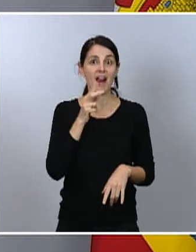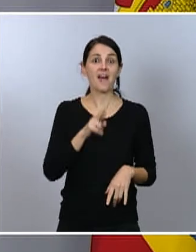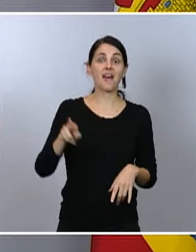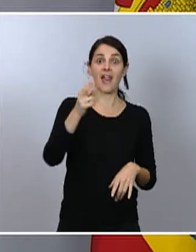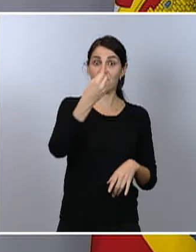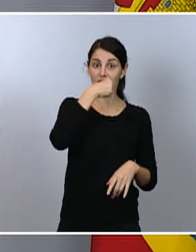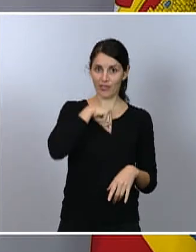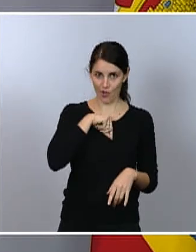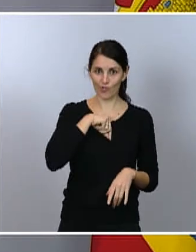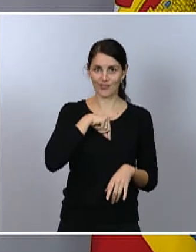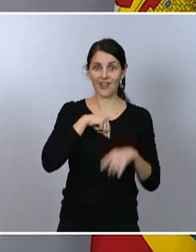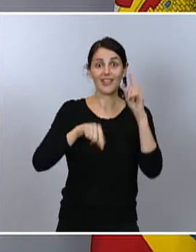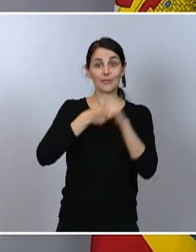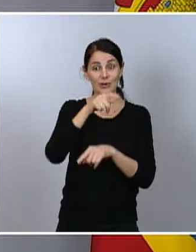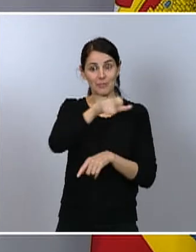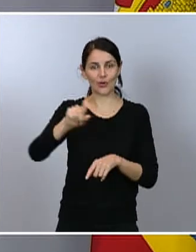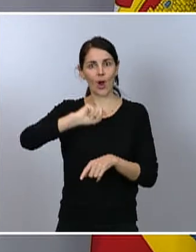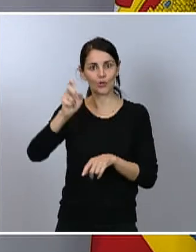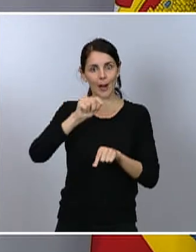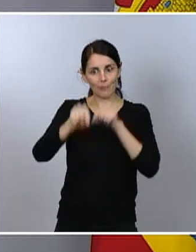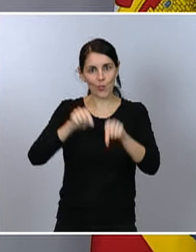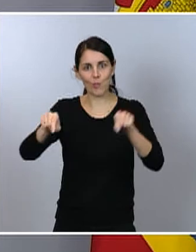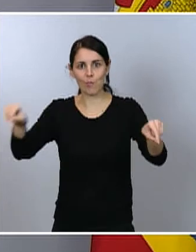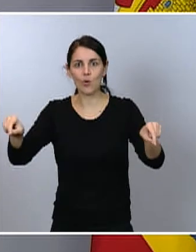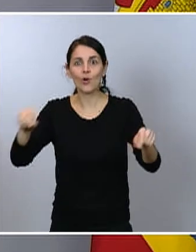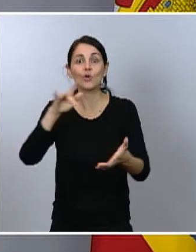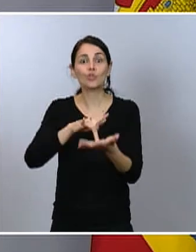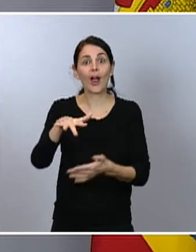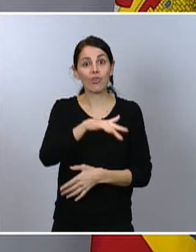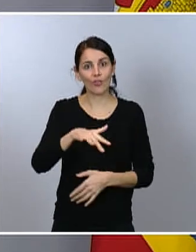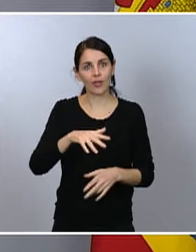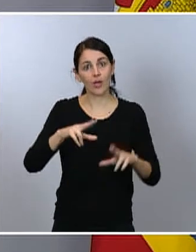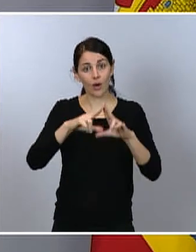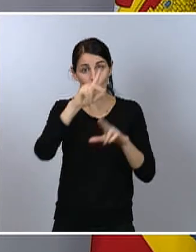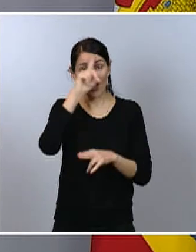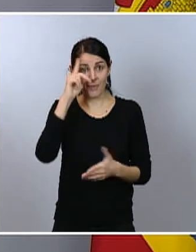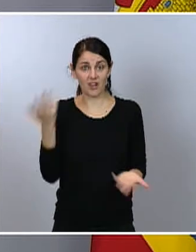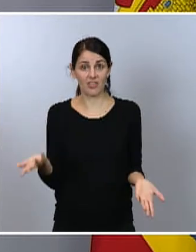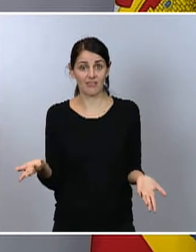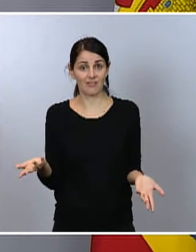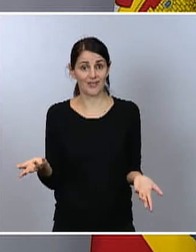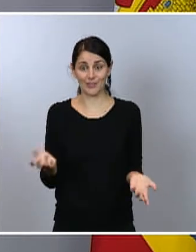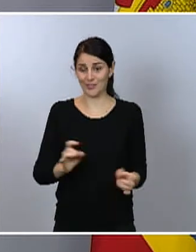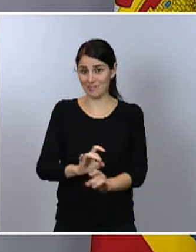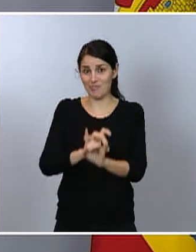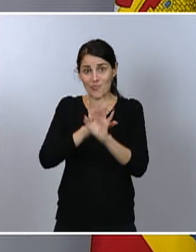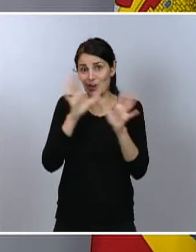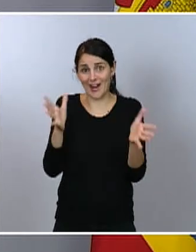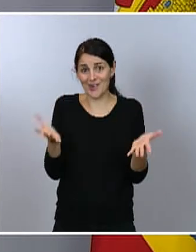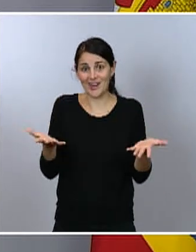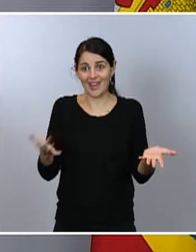Madrid. Eso es un ejemplo práctico de que no estamos en una situación de